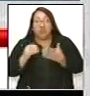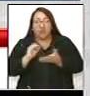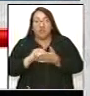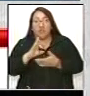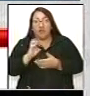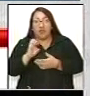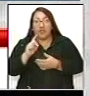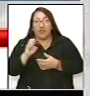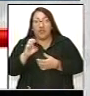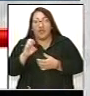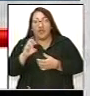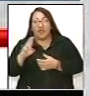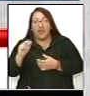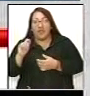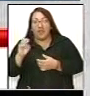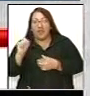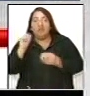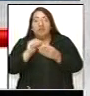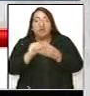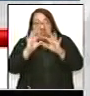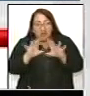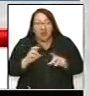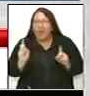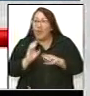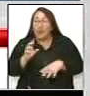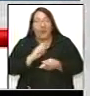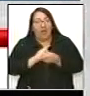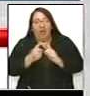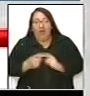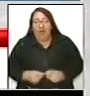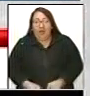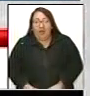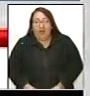cuando se habla del contexto mismo del texto ya no puede